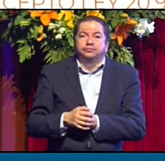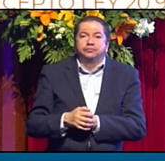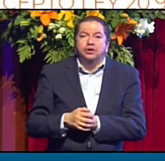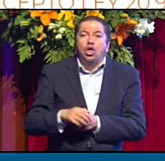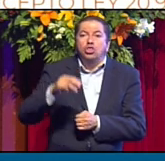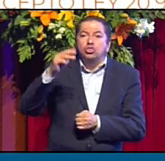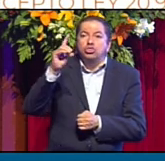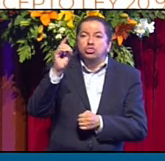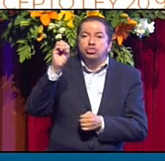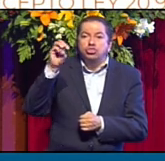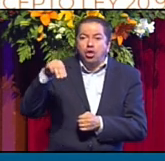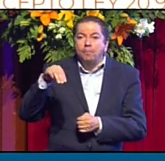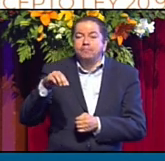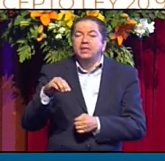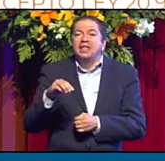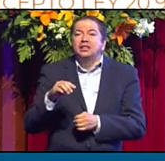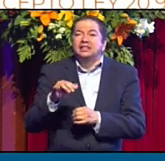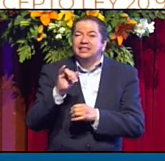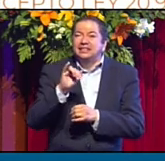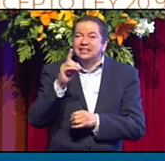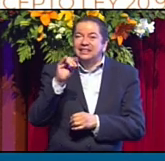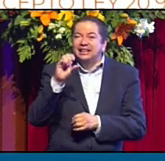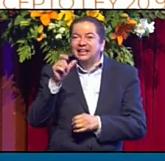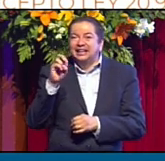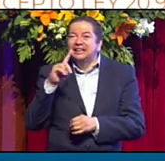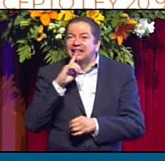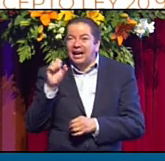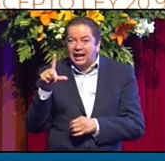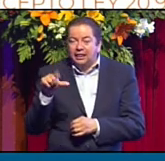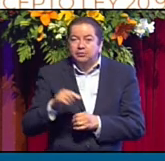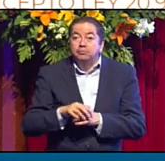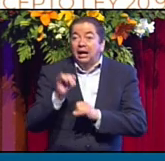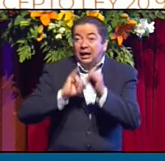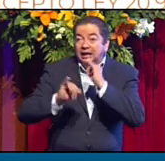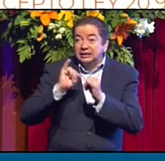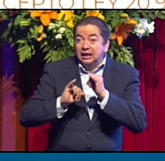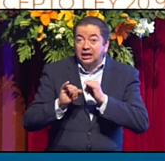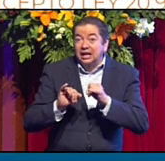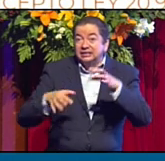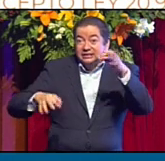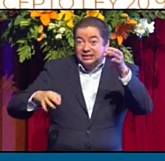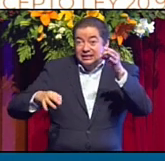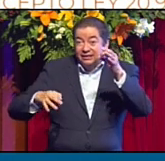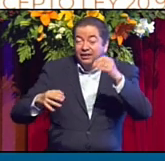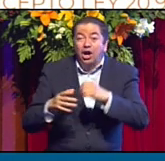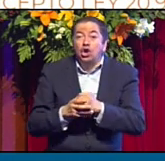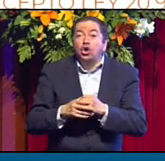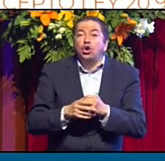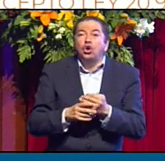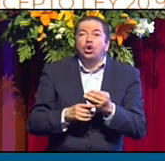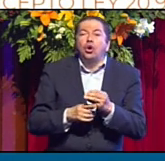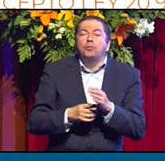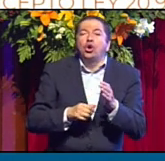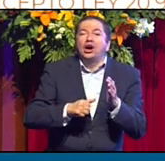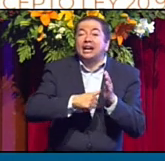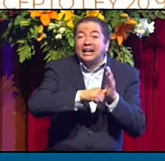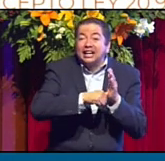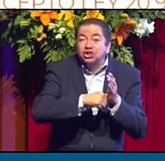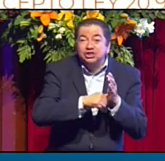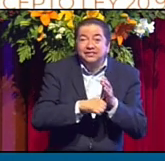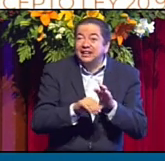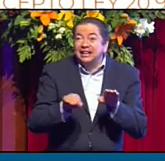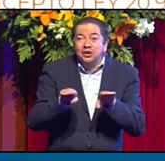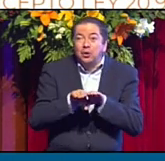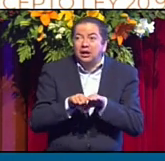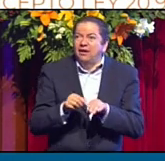La DON digital es un instrumento que tenemos para online sacar los certificados, como lo hacemos con el registro civil. Suena fácil, bonito, pero no era